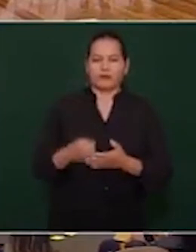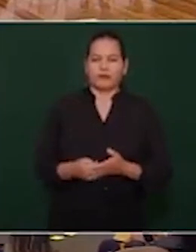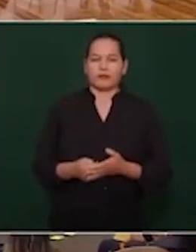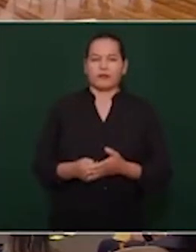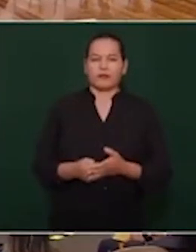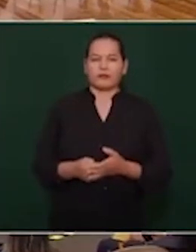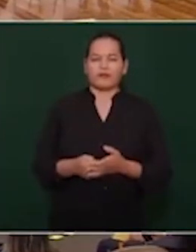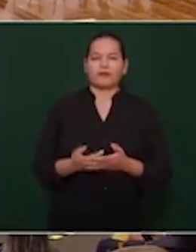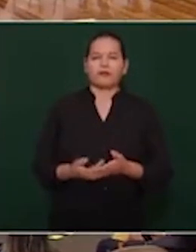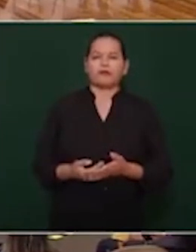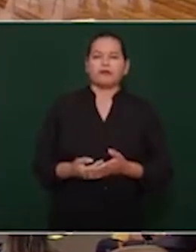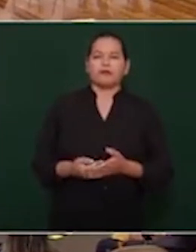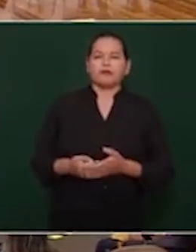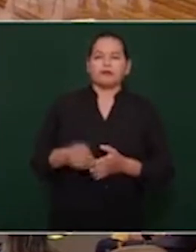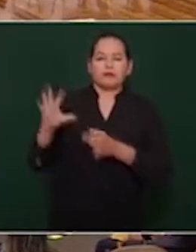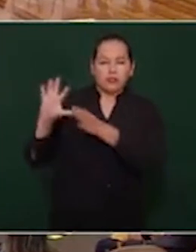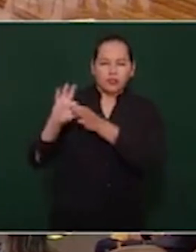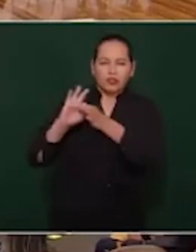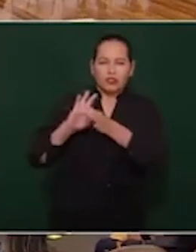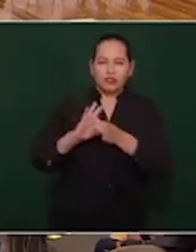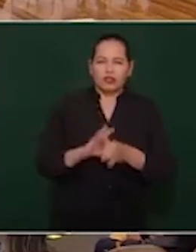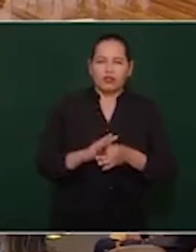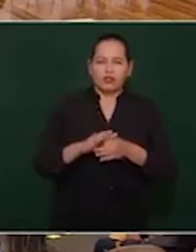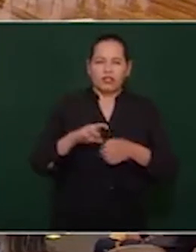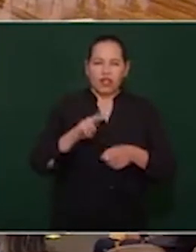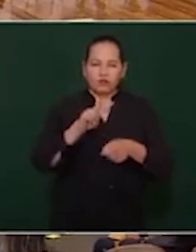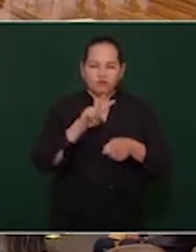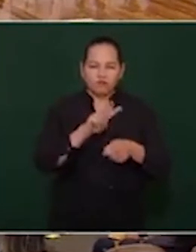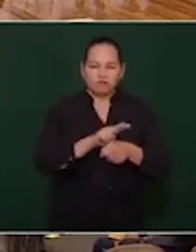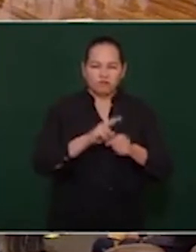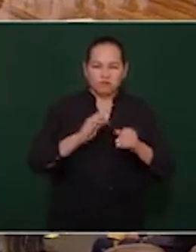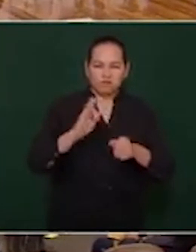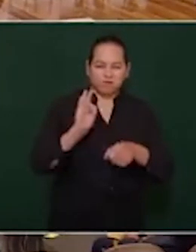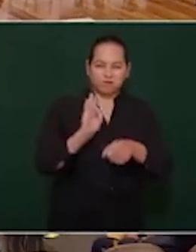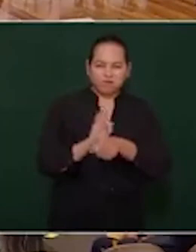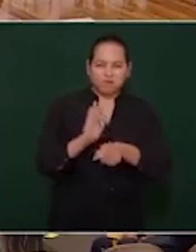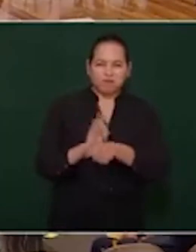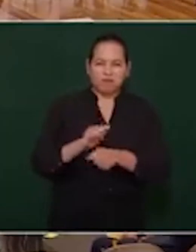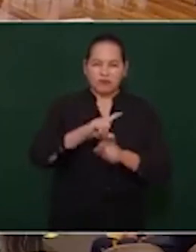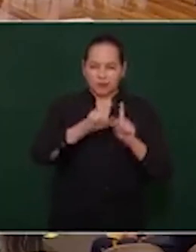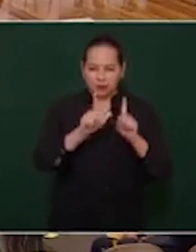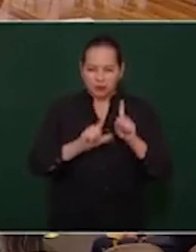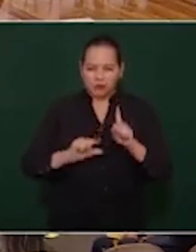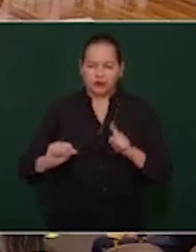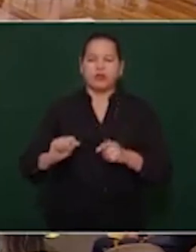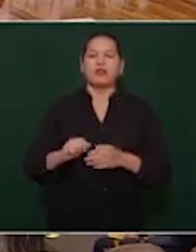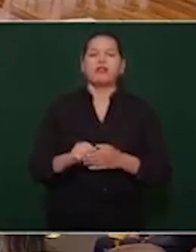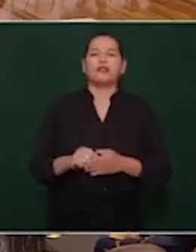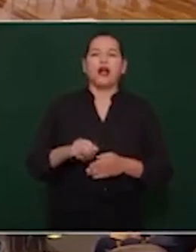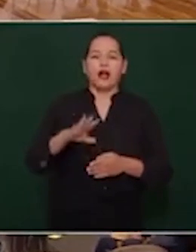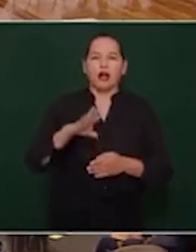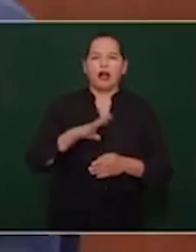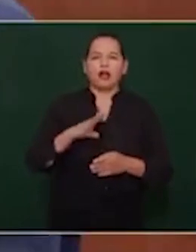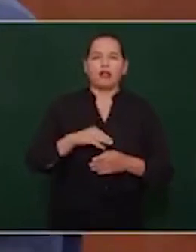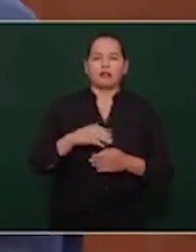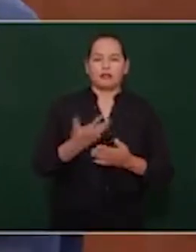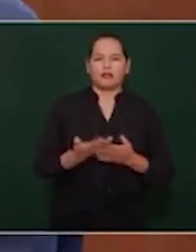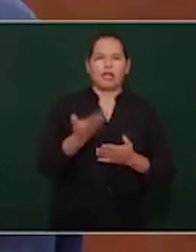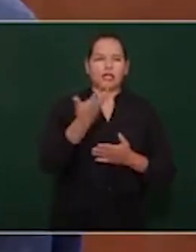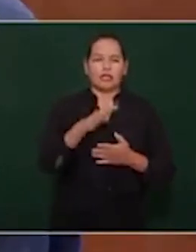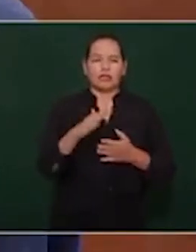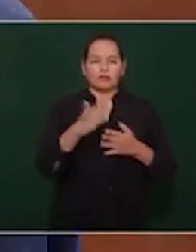coordinaciones regionales de la Guardia Nacional, son 10 coordinaciones en las que se divide el estado para